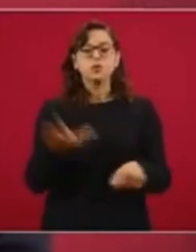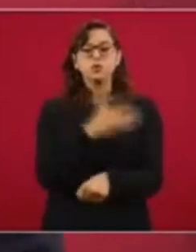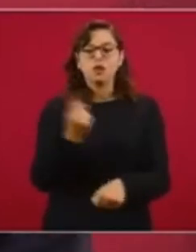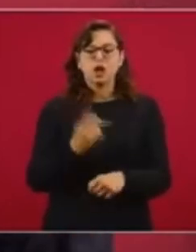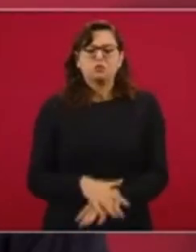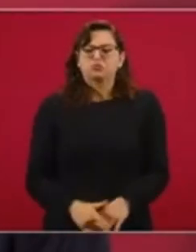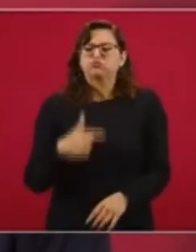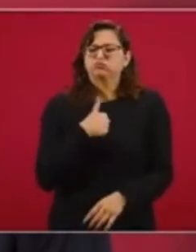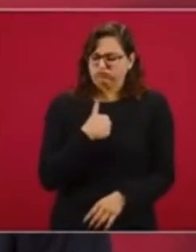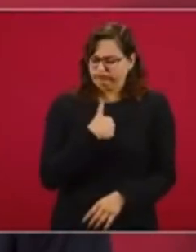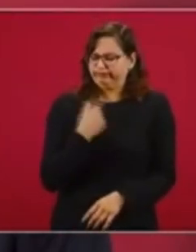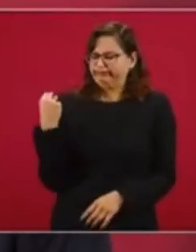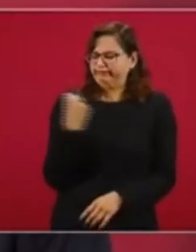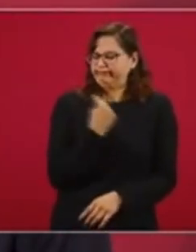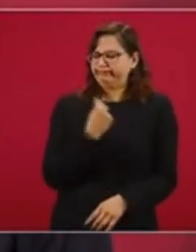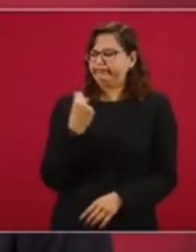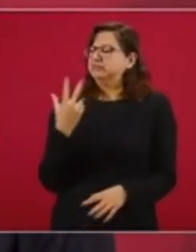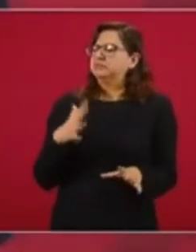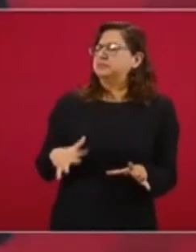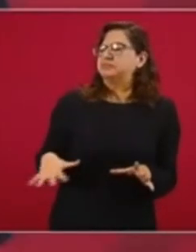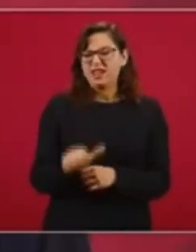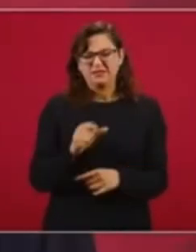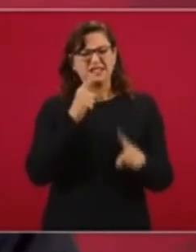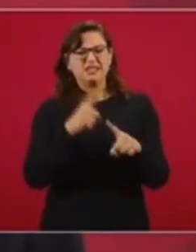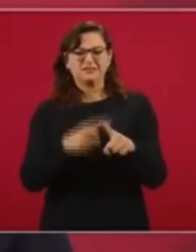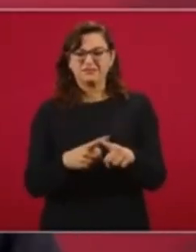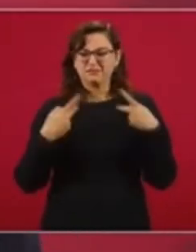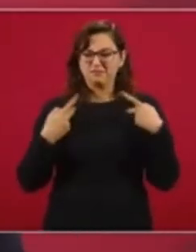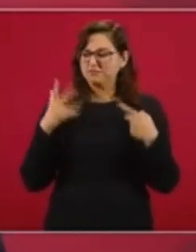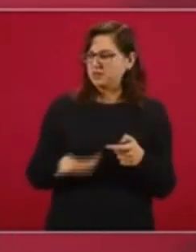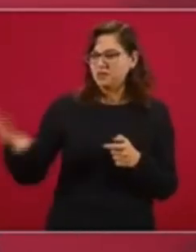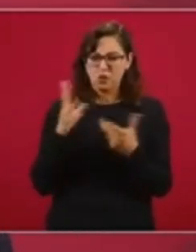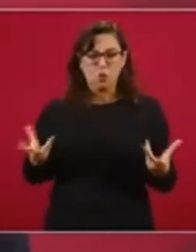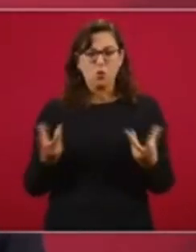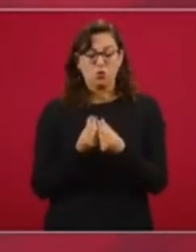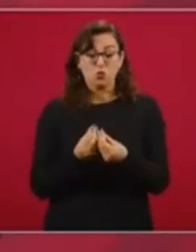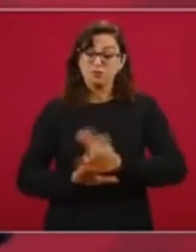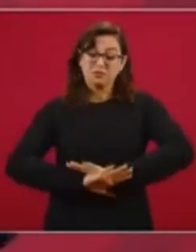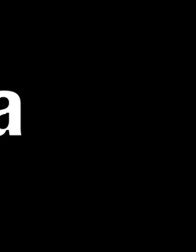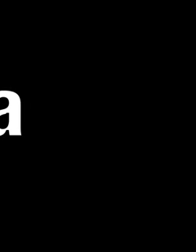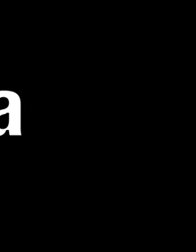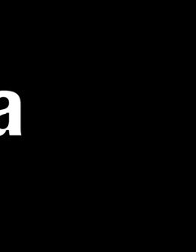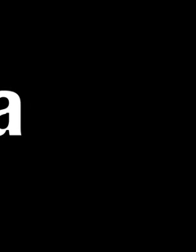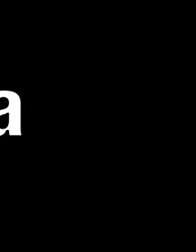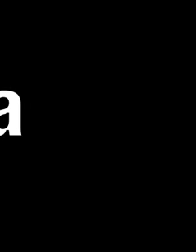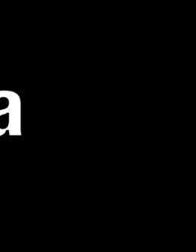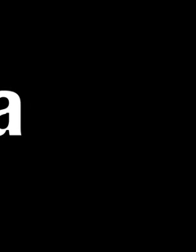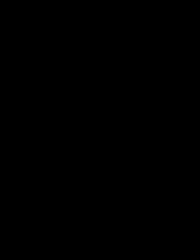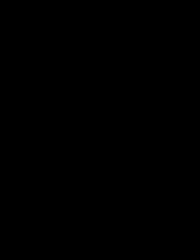son indispensables. Apúntele bien. Insustituibles. Ya, cierro el paréntesis. Me provocaste.